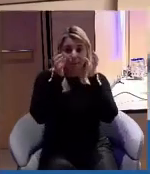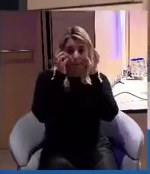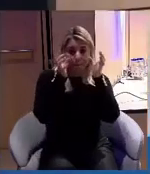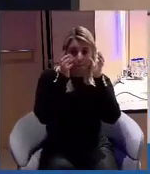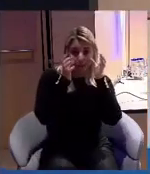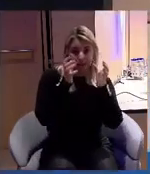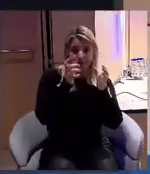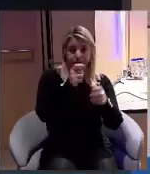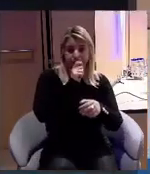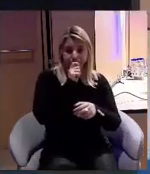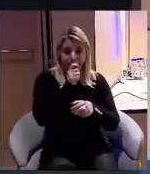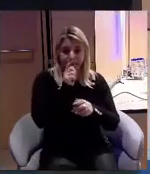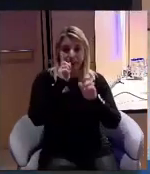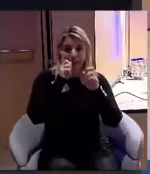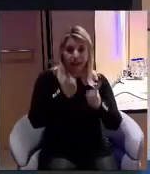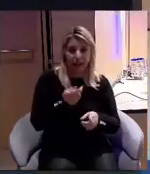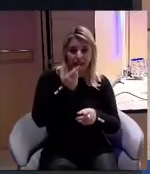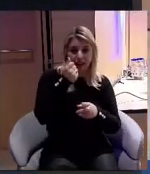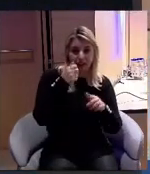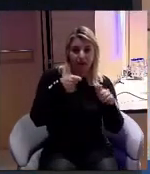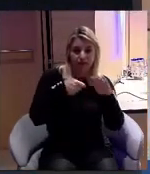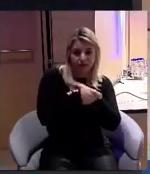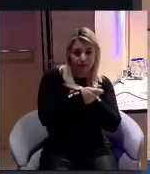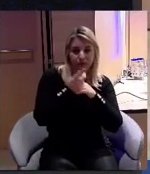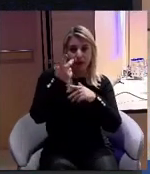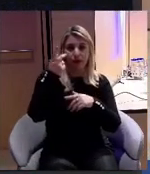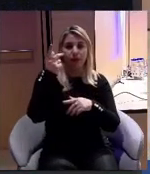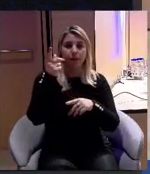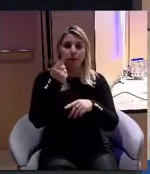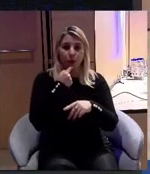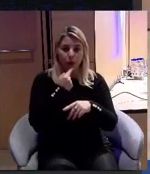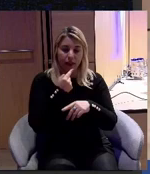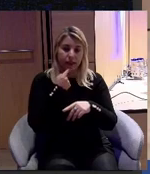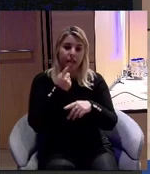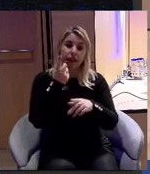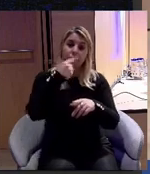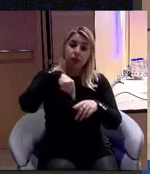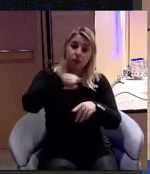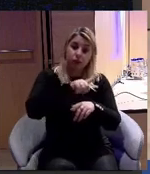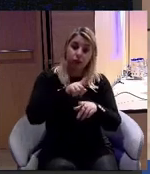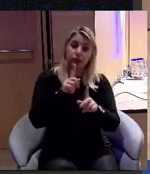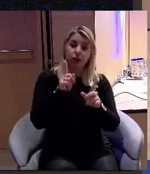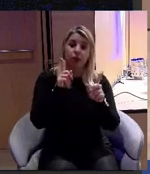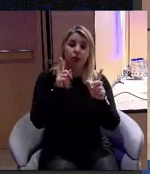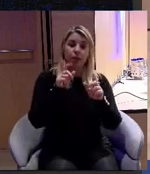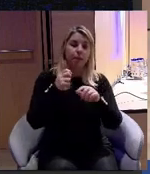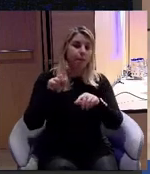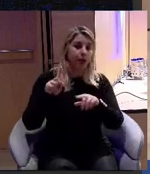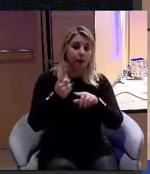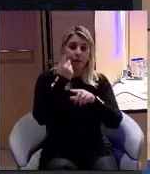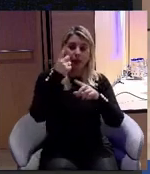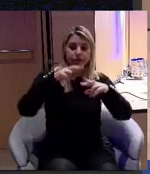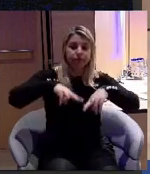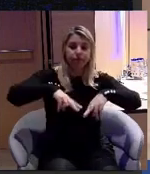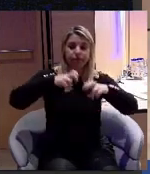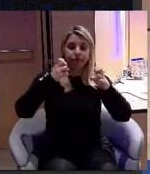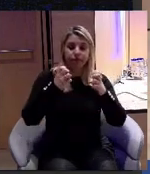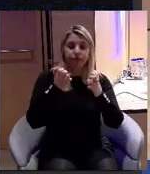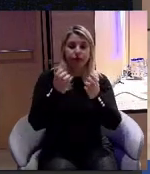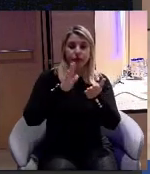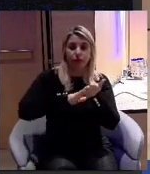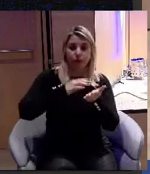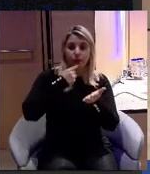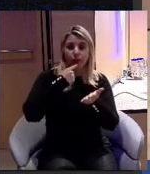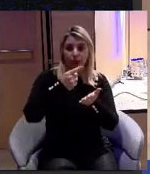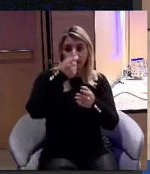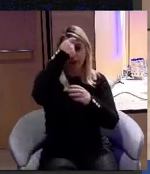periodistas el dinero sucio en la política eh hicimos un bocam un primer bcan sobre financiamiento político